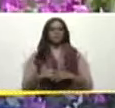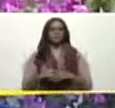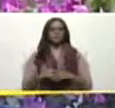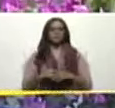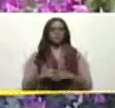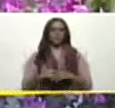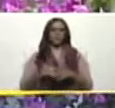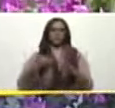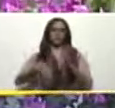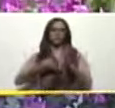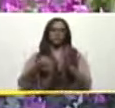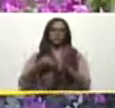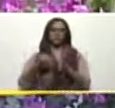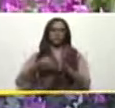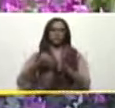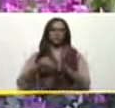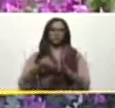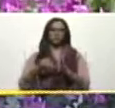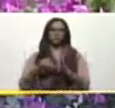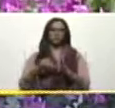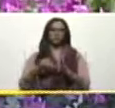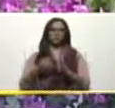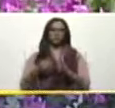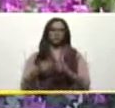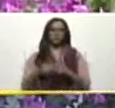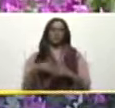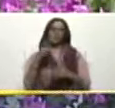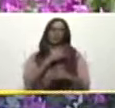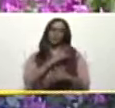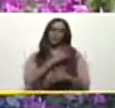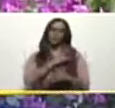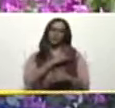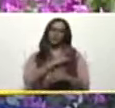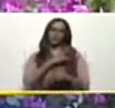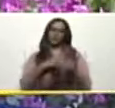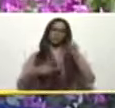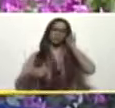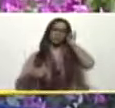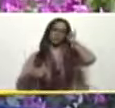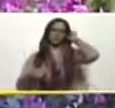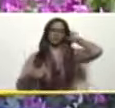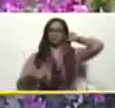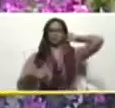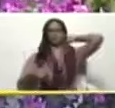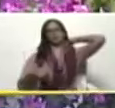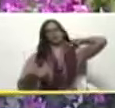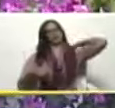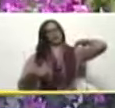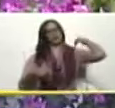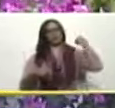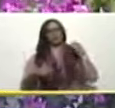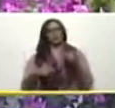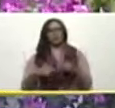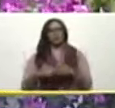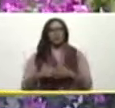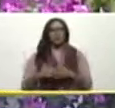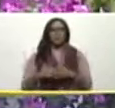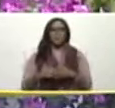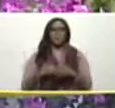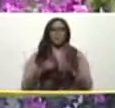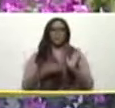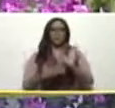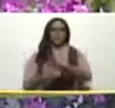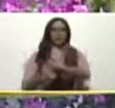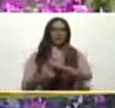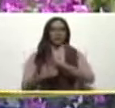por institución, por universidad, para que el